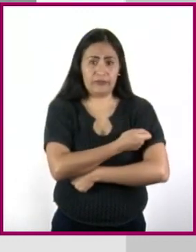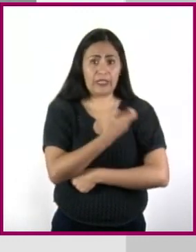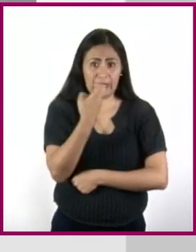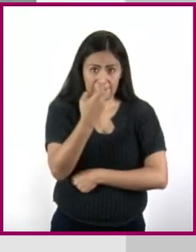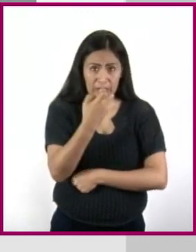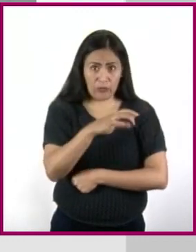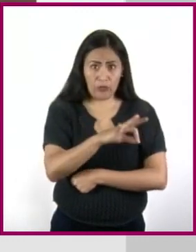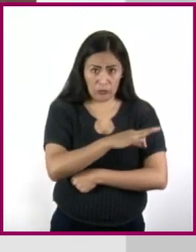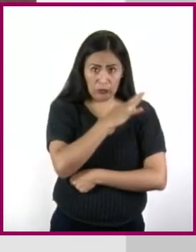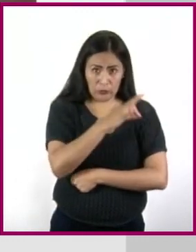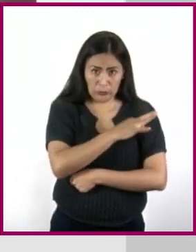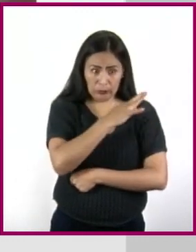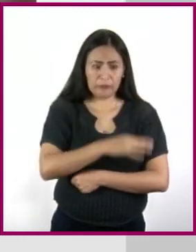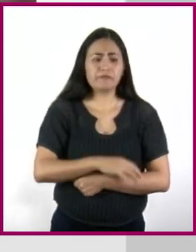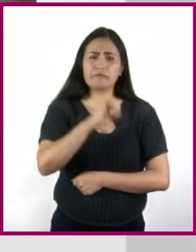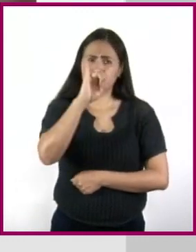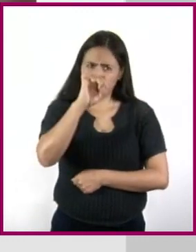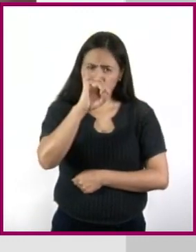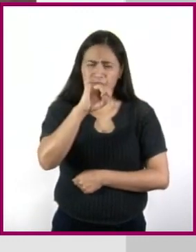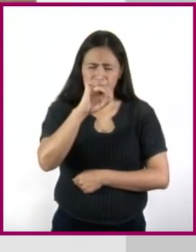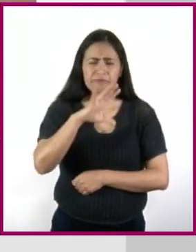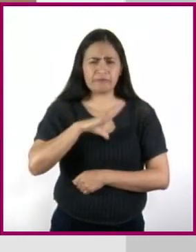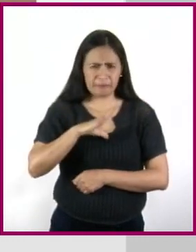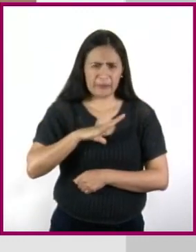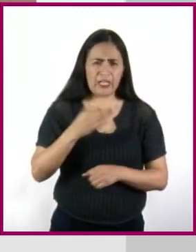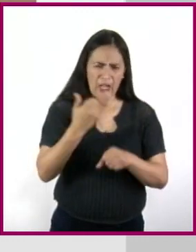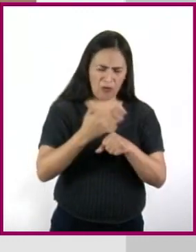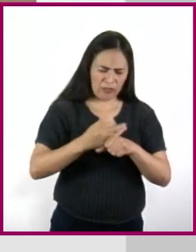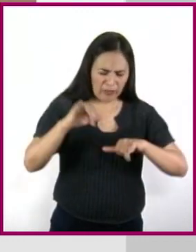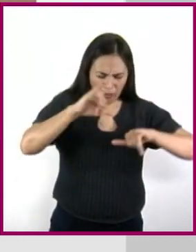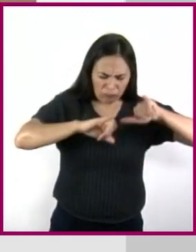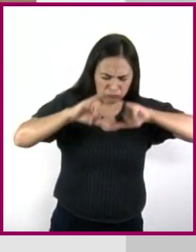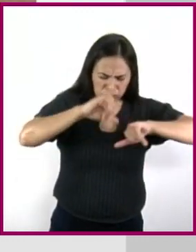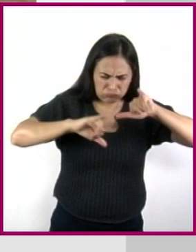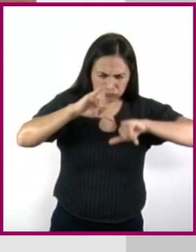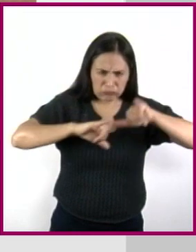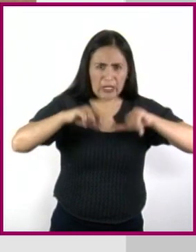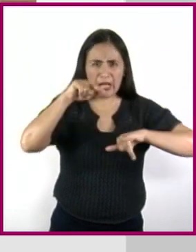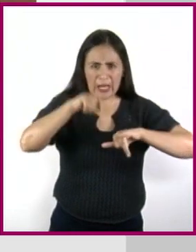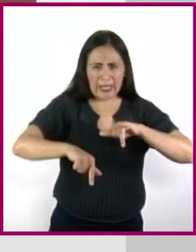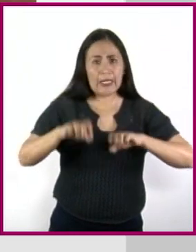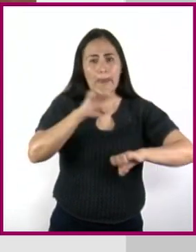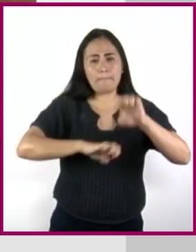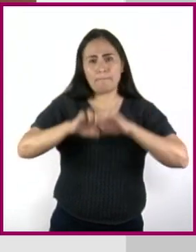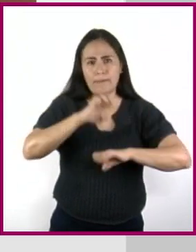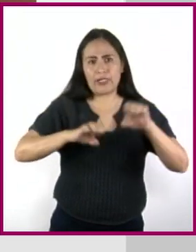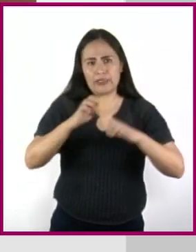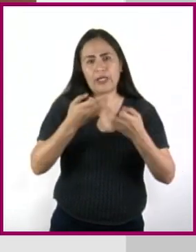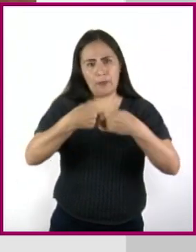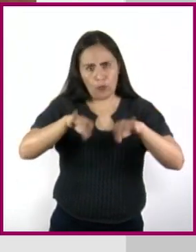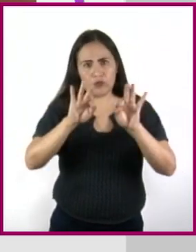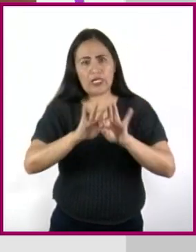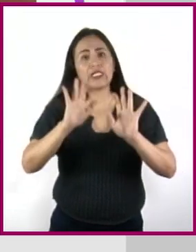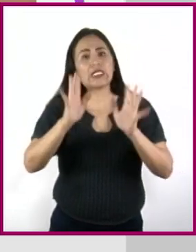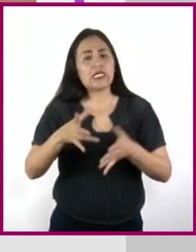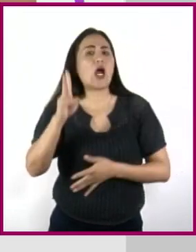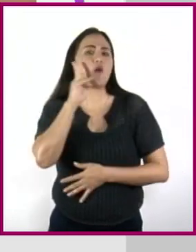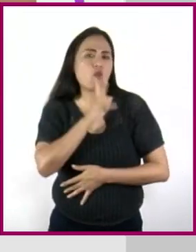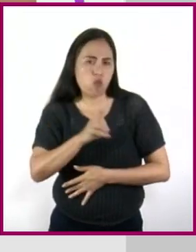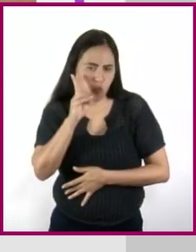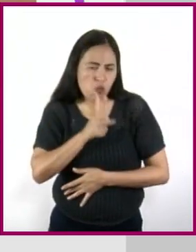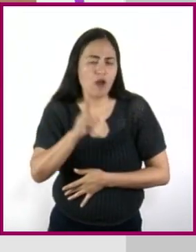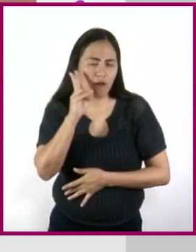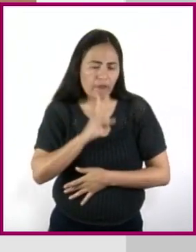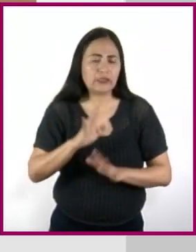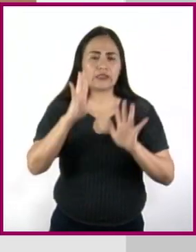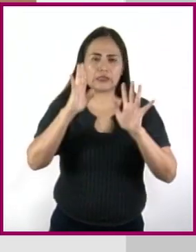dengue, inclusive ya hay alguna de un laboratorio muy importante que ya hizo ensayos clínicos, ya